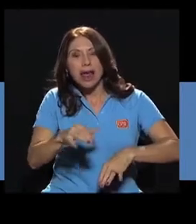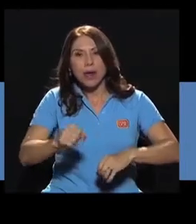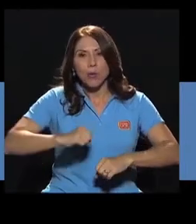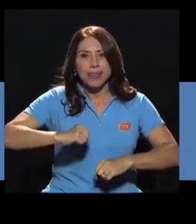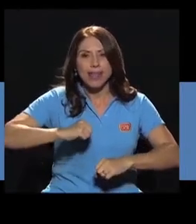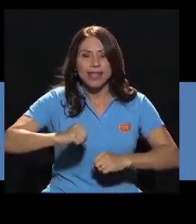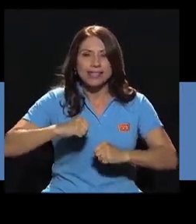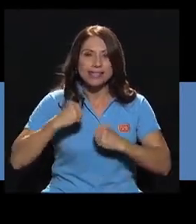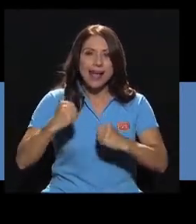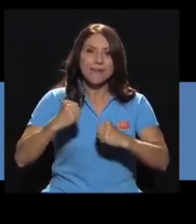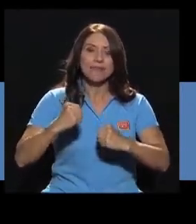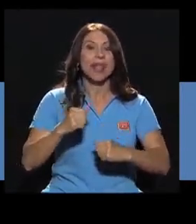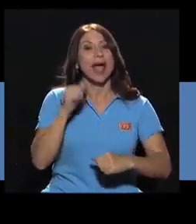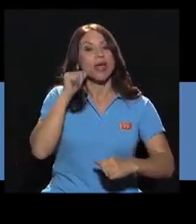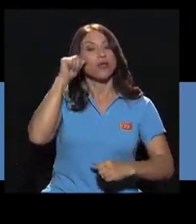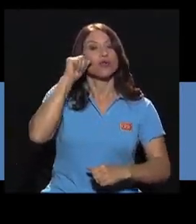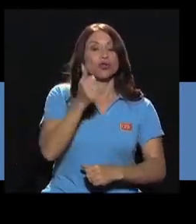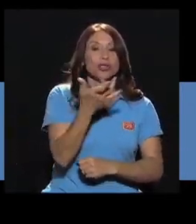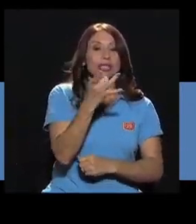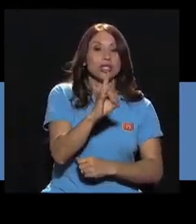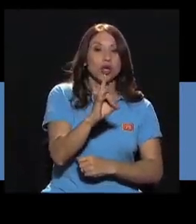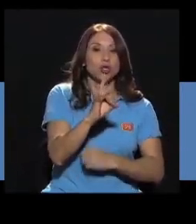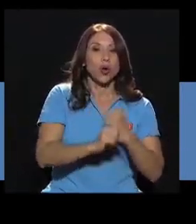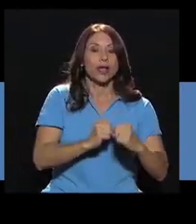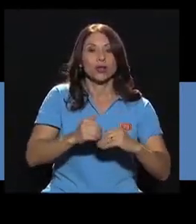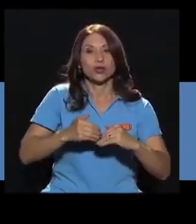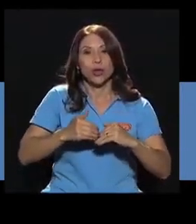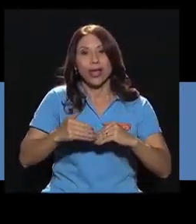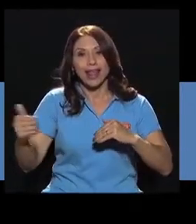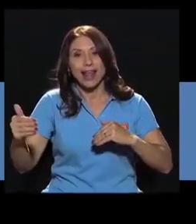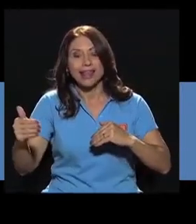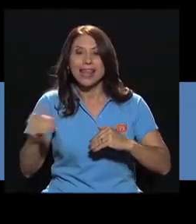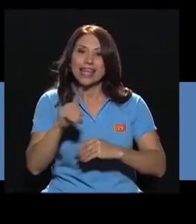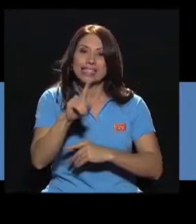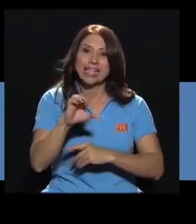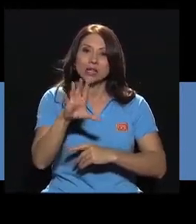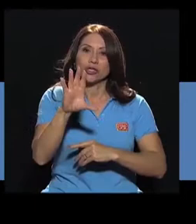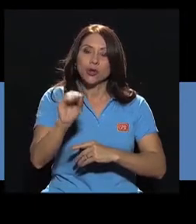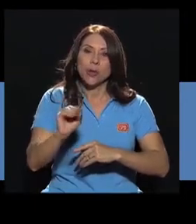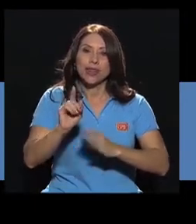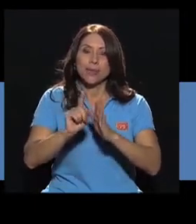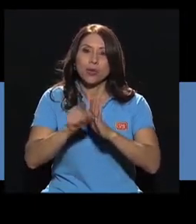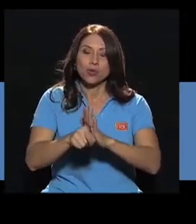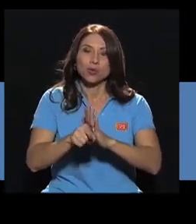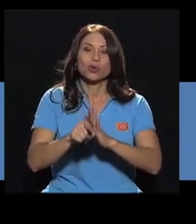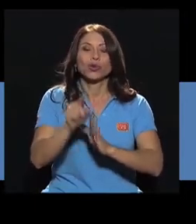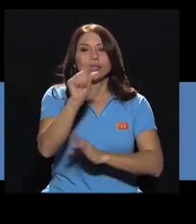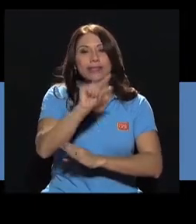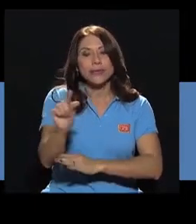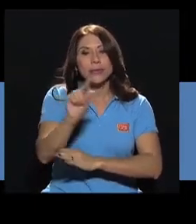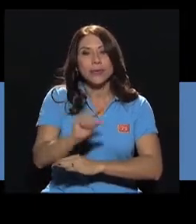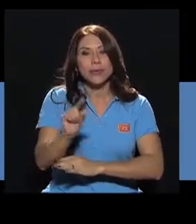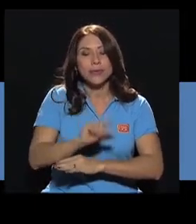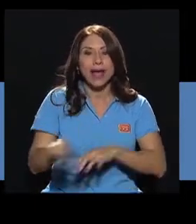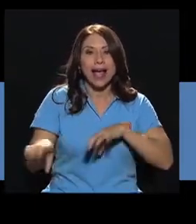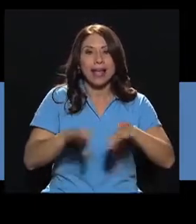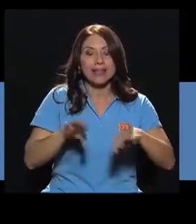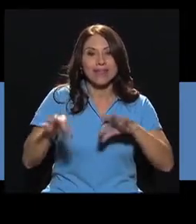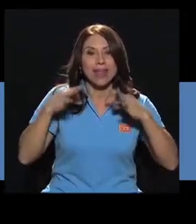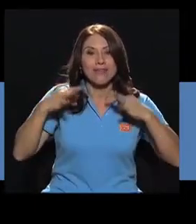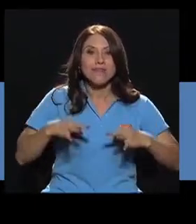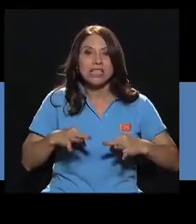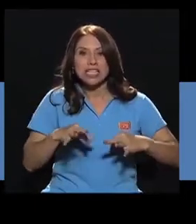intensa. Para adultos de 18 años de edad en adelante, al menos 150 minutos semanales de actividad